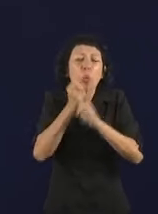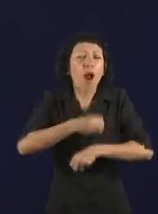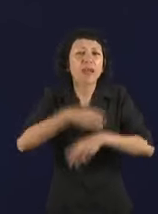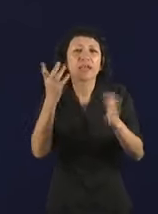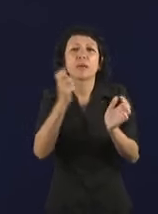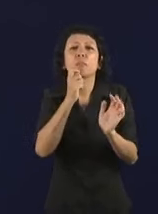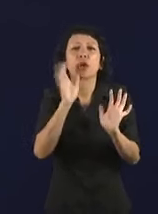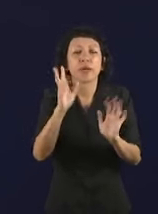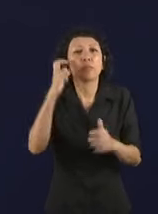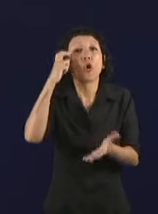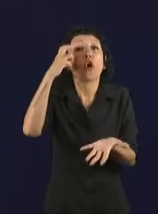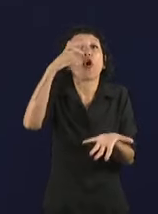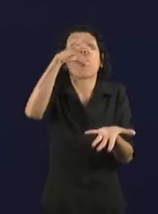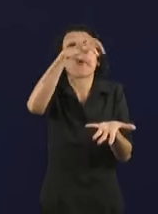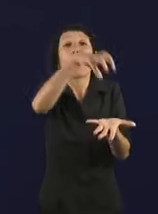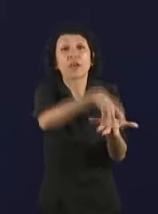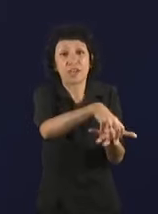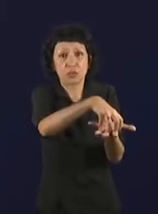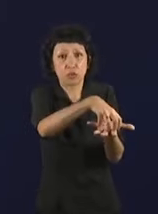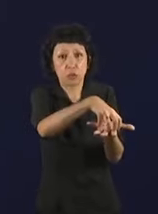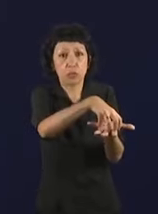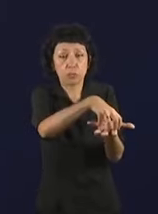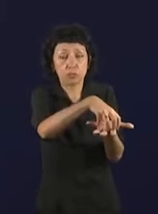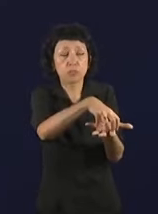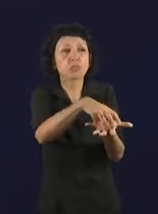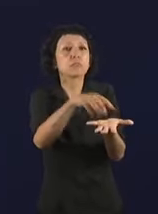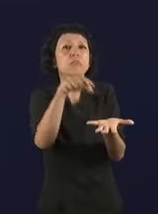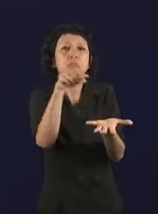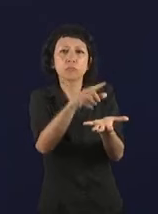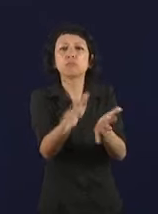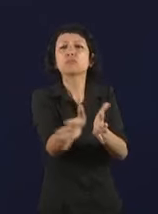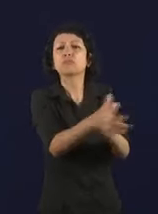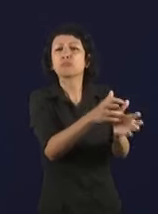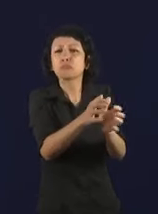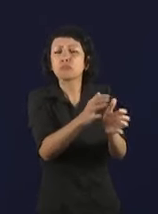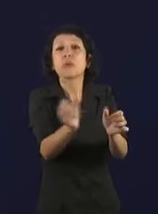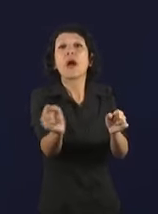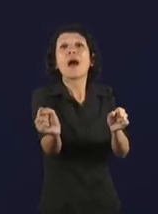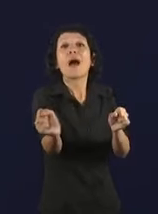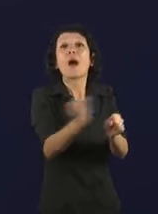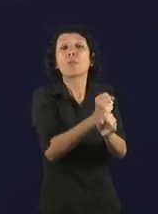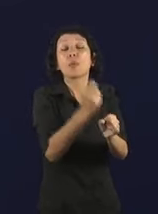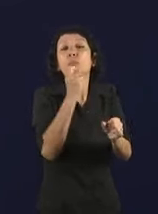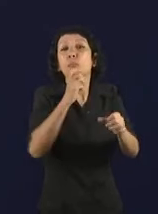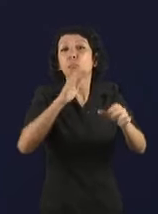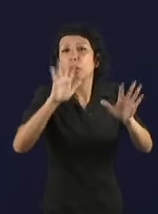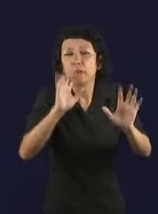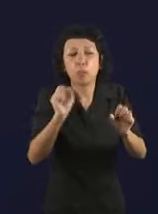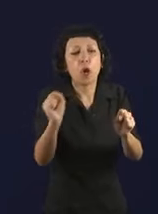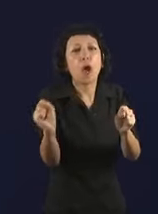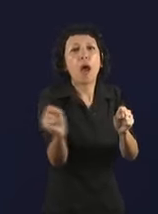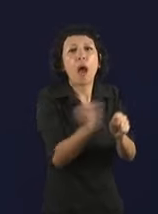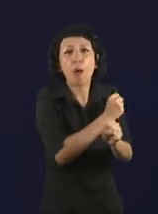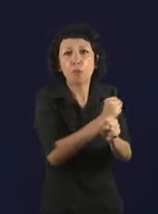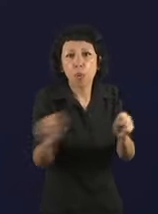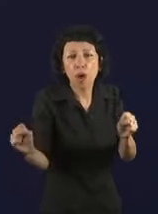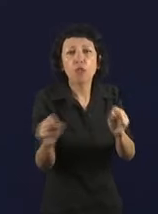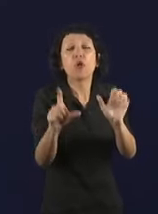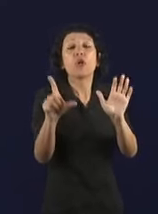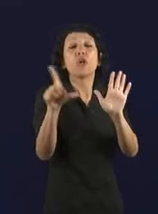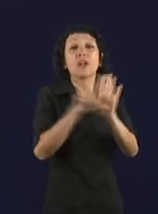el congreso termine sesionando y aprobando una nueva ley de ganancias va a